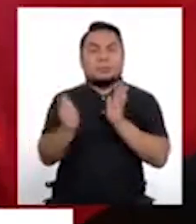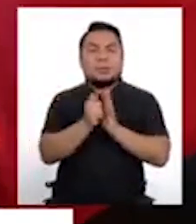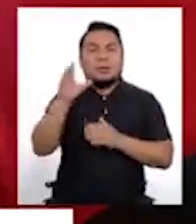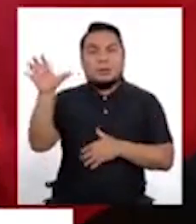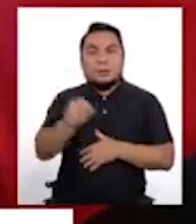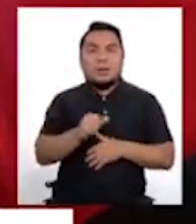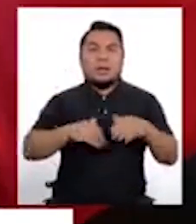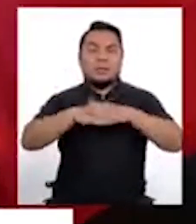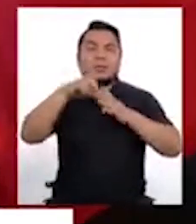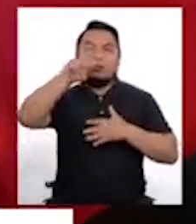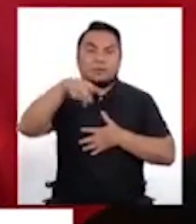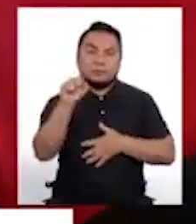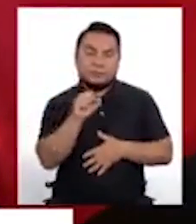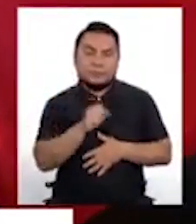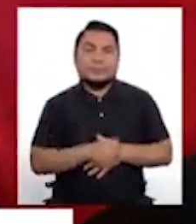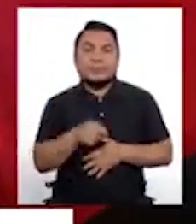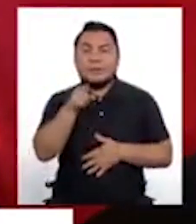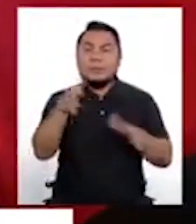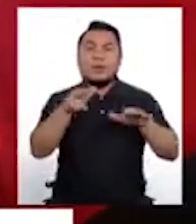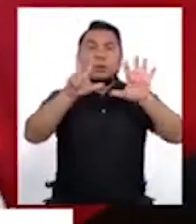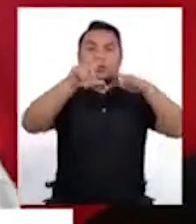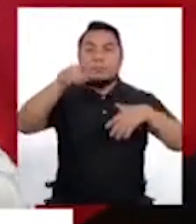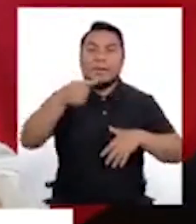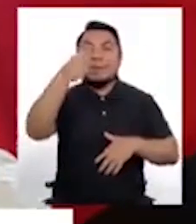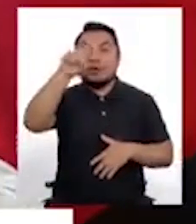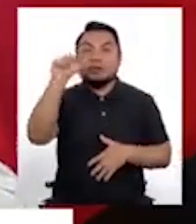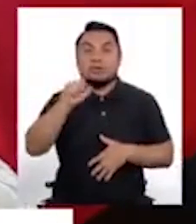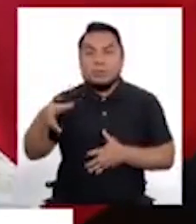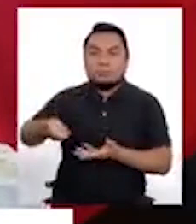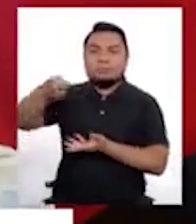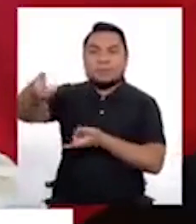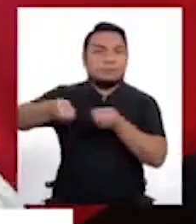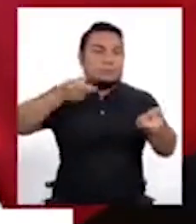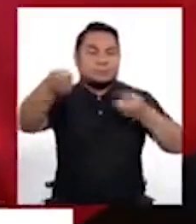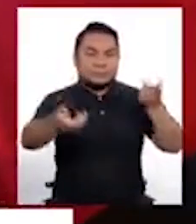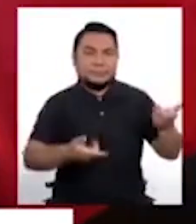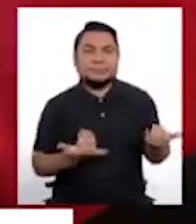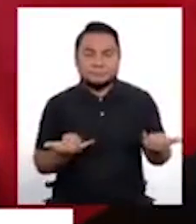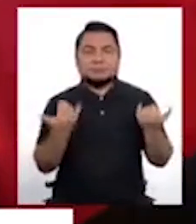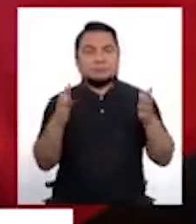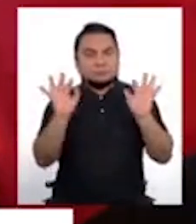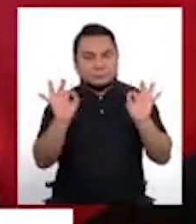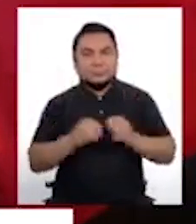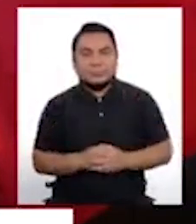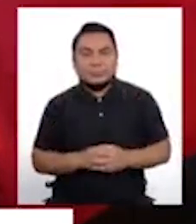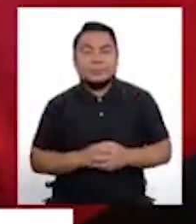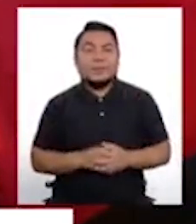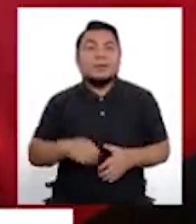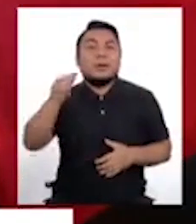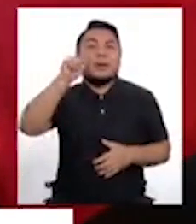2.000 soles. Eso representaba cerca de 8.000 millones de soles que se ha permitido que salga. Entonces, ese es el momento.